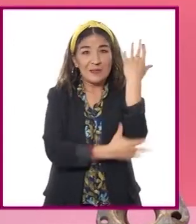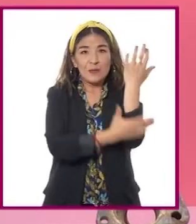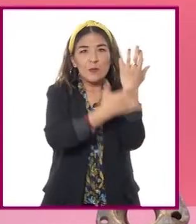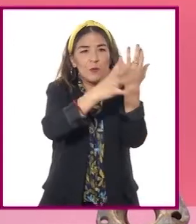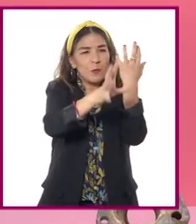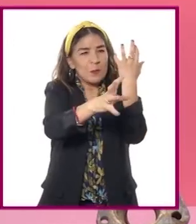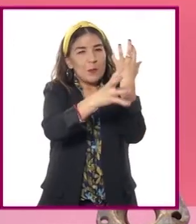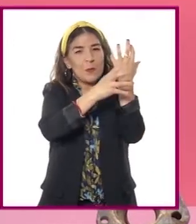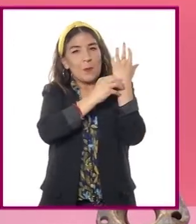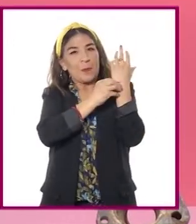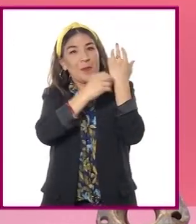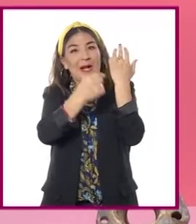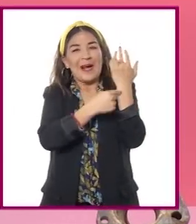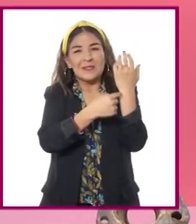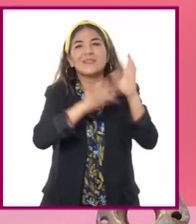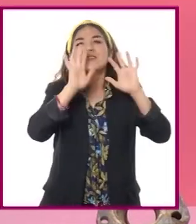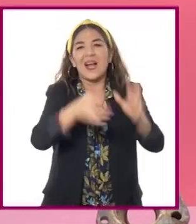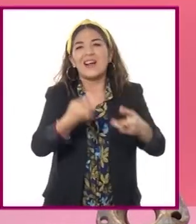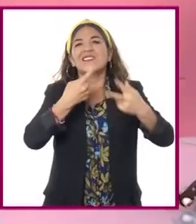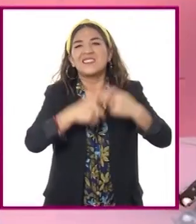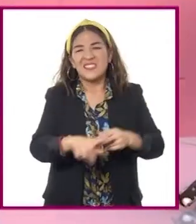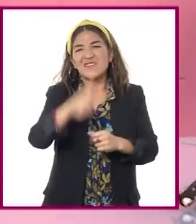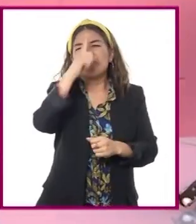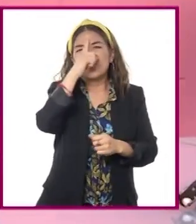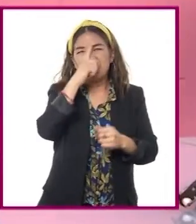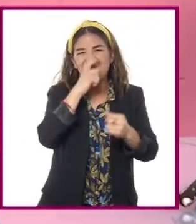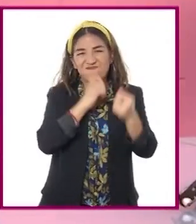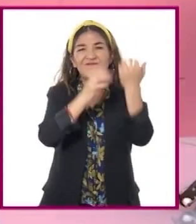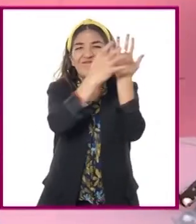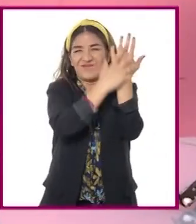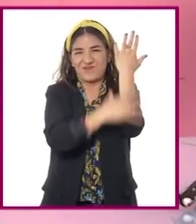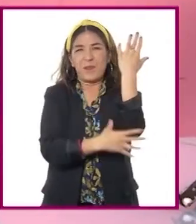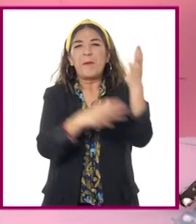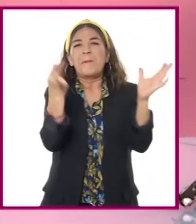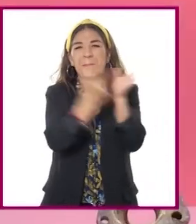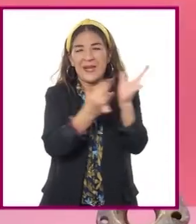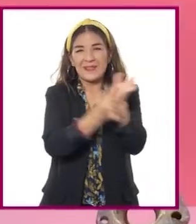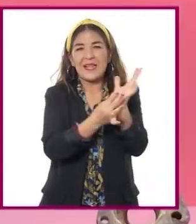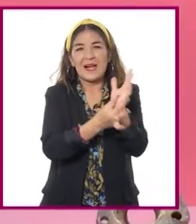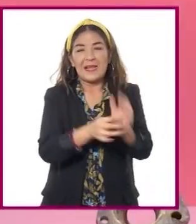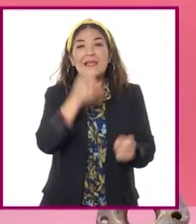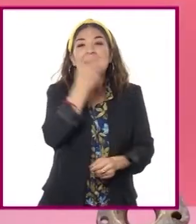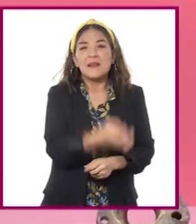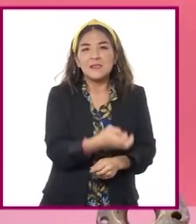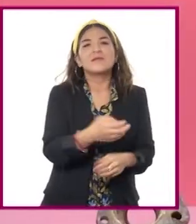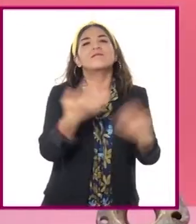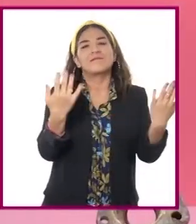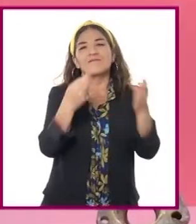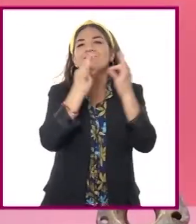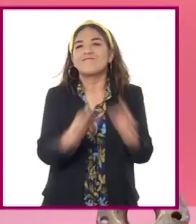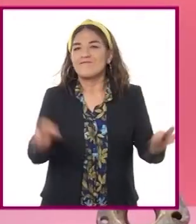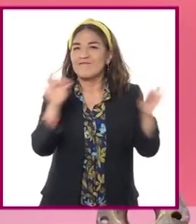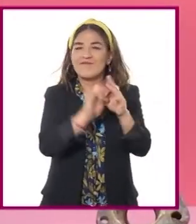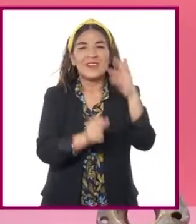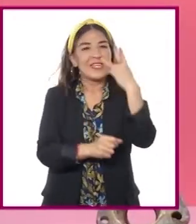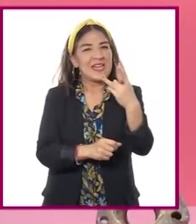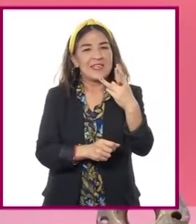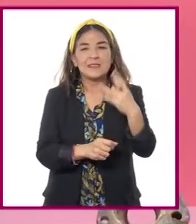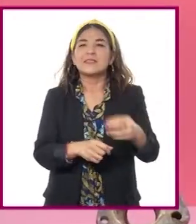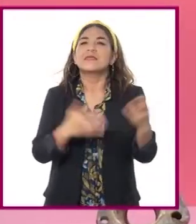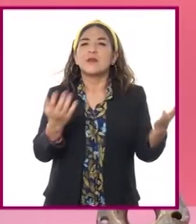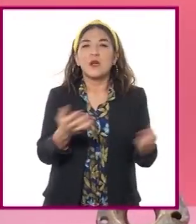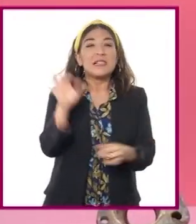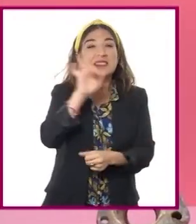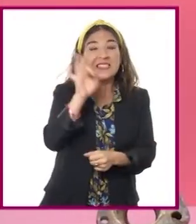esté presente y se inicie la corrosión. En este proceso, los 3 son imprescindibles, por lo que